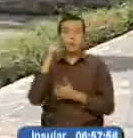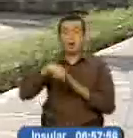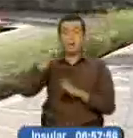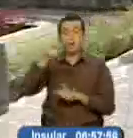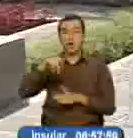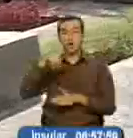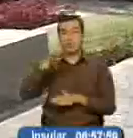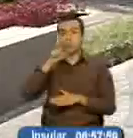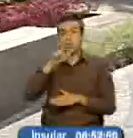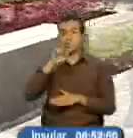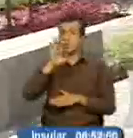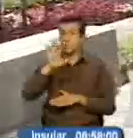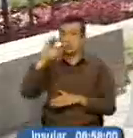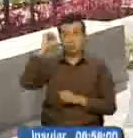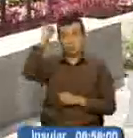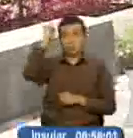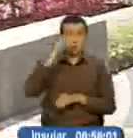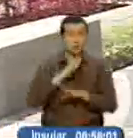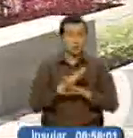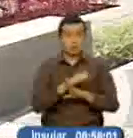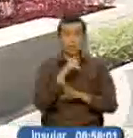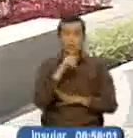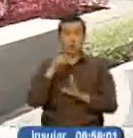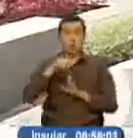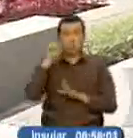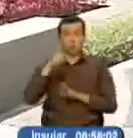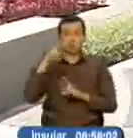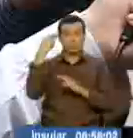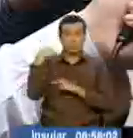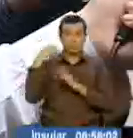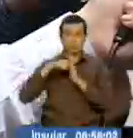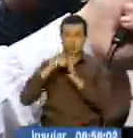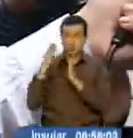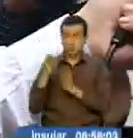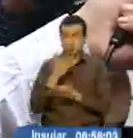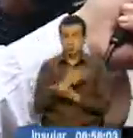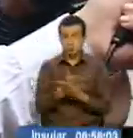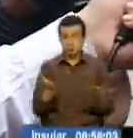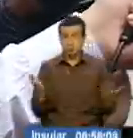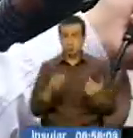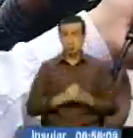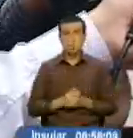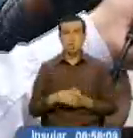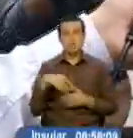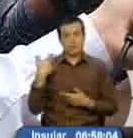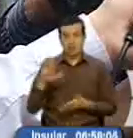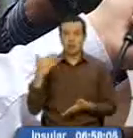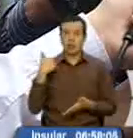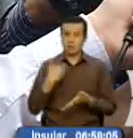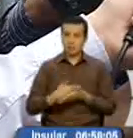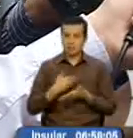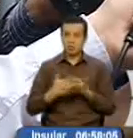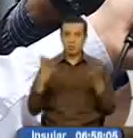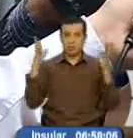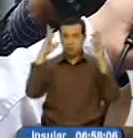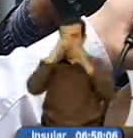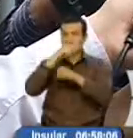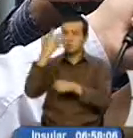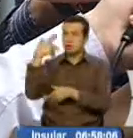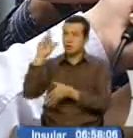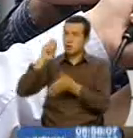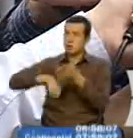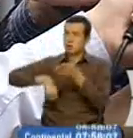Carlos Polit para que ejerza el derecho a la defensa de quien fuera el juez de cuentas del Estado. Hemos arreglado el sustento documentario y esta noche llega ya